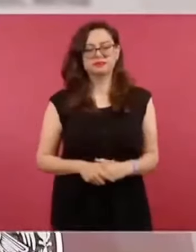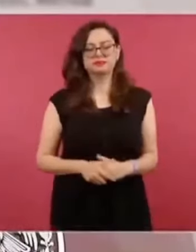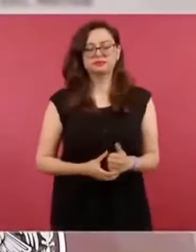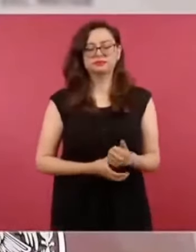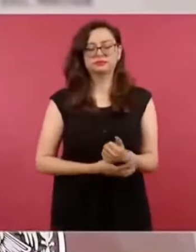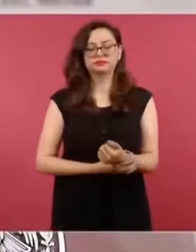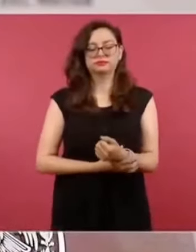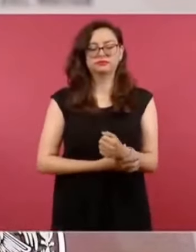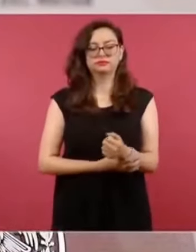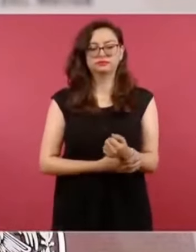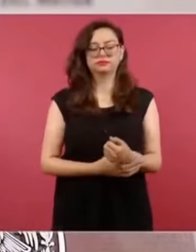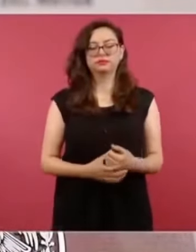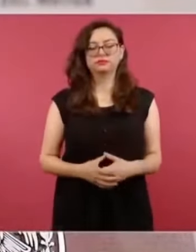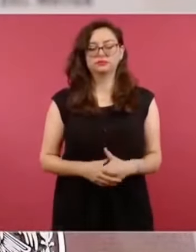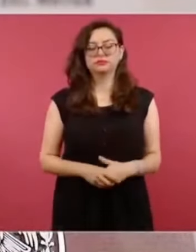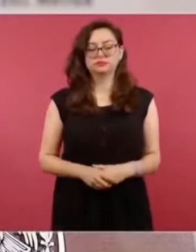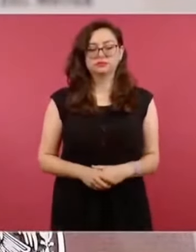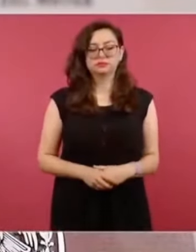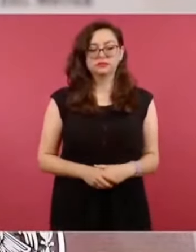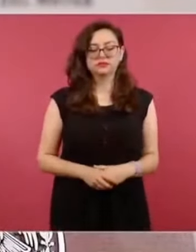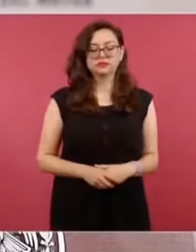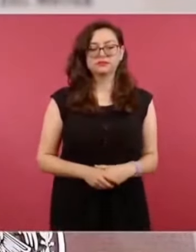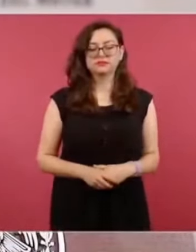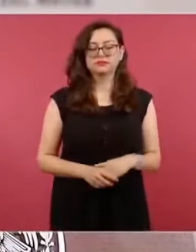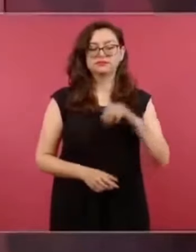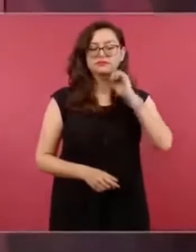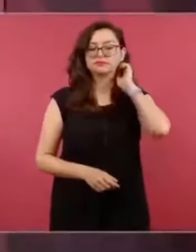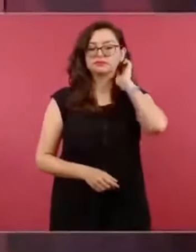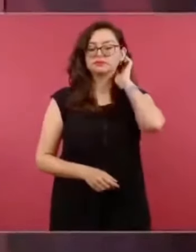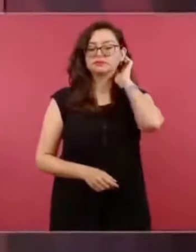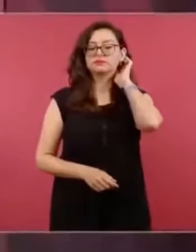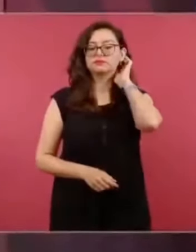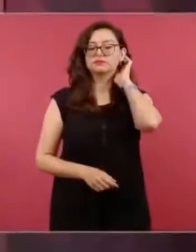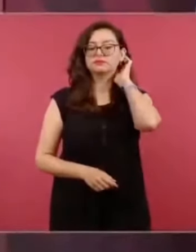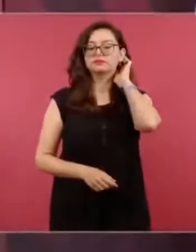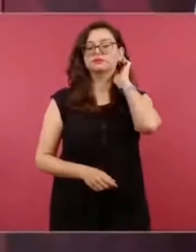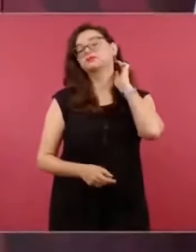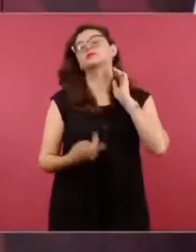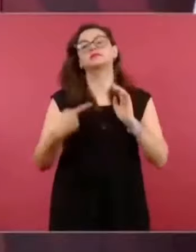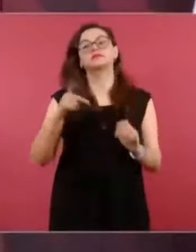pero ese es uno de los elementos que utilice el